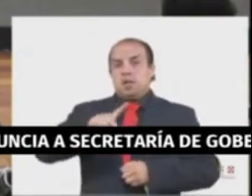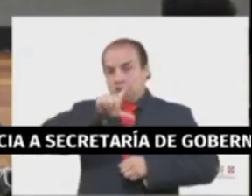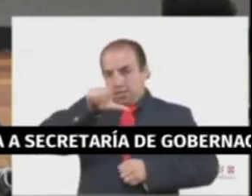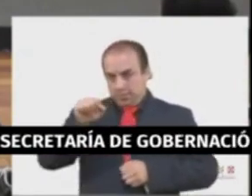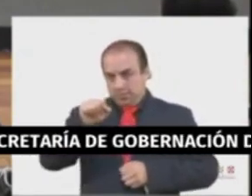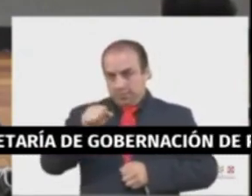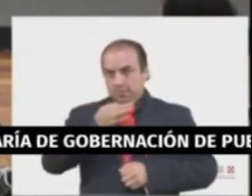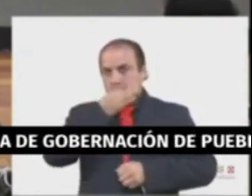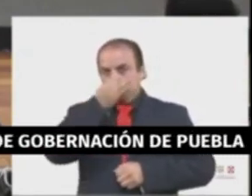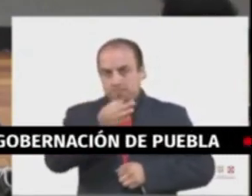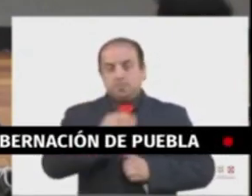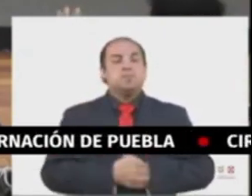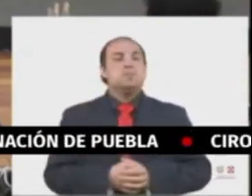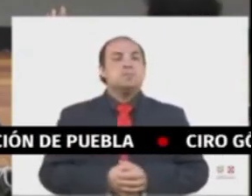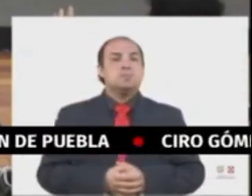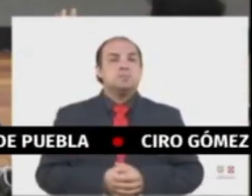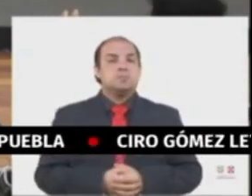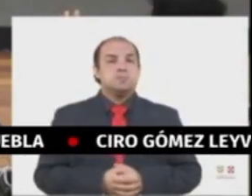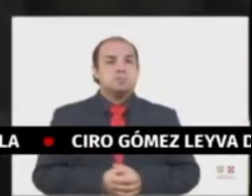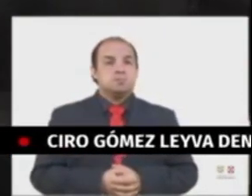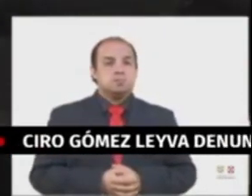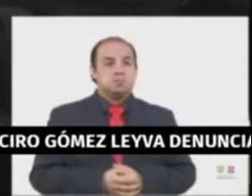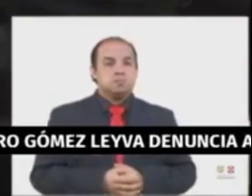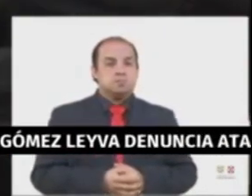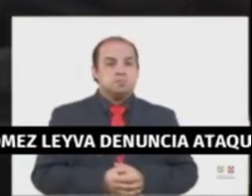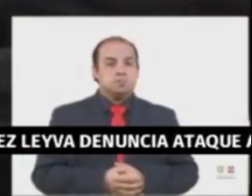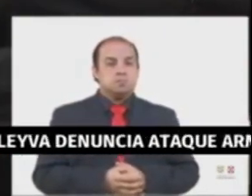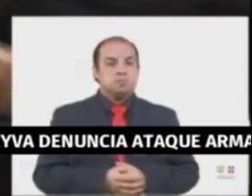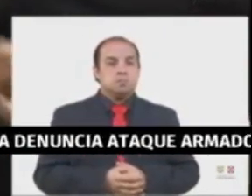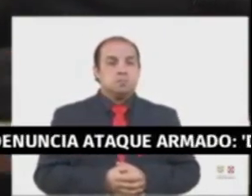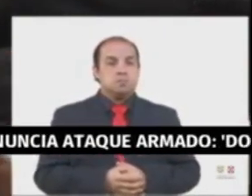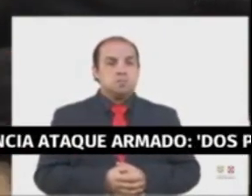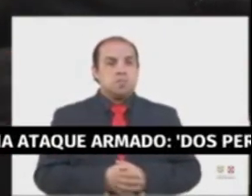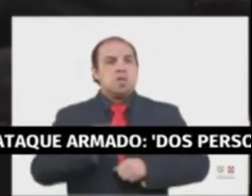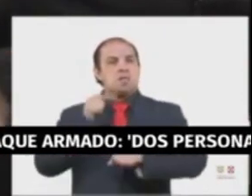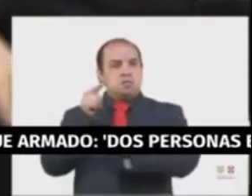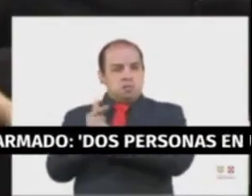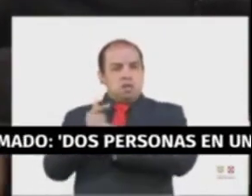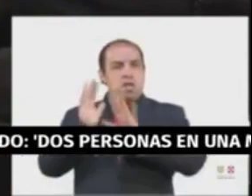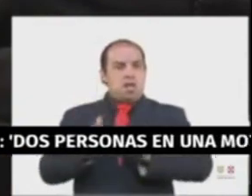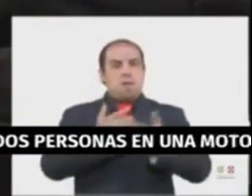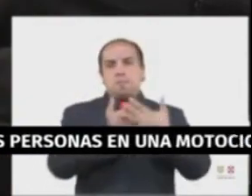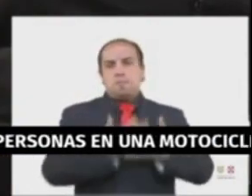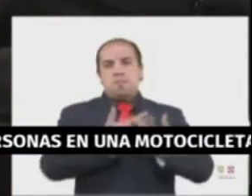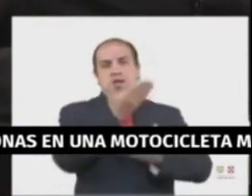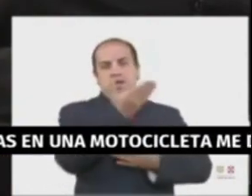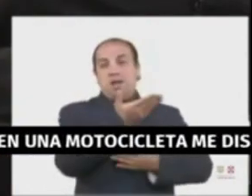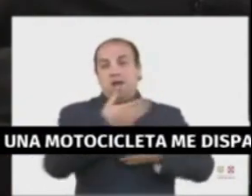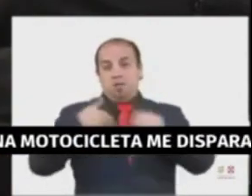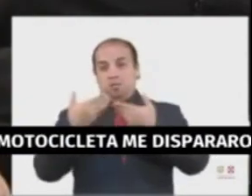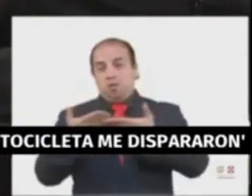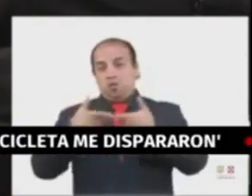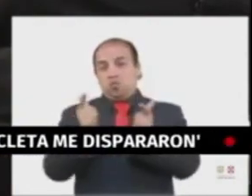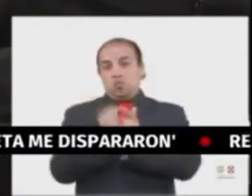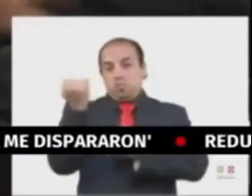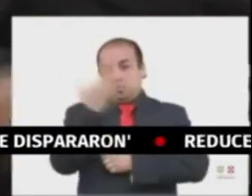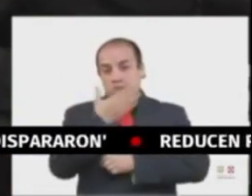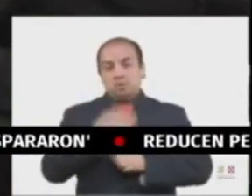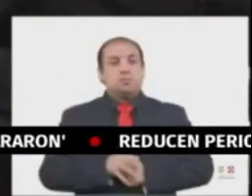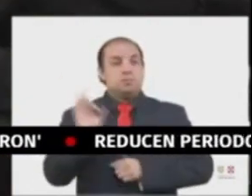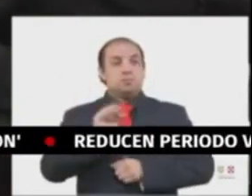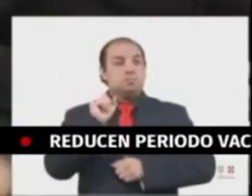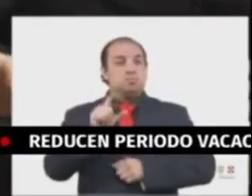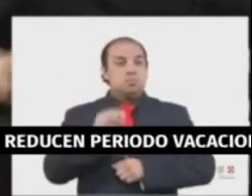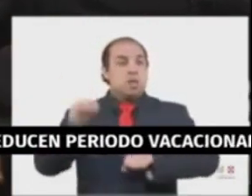más adelante lo informamos. En este sentido también, si de alguna u otra manera identificaron que ya lo estaban esperando al exterior de Grupo Imagen, ¿también ahí se